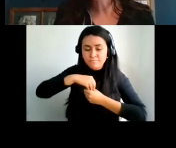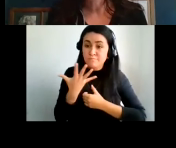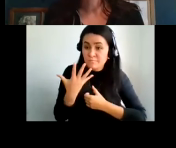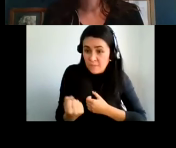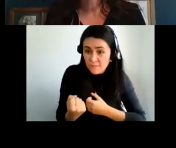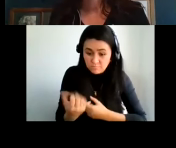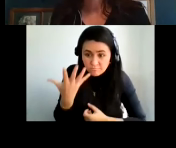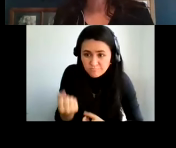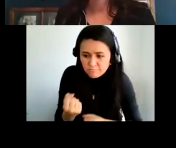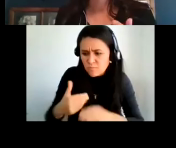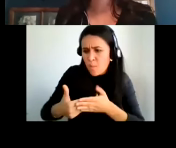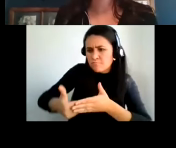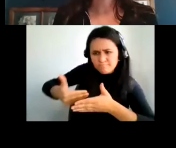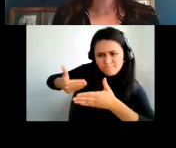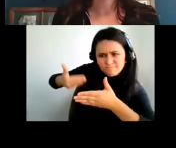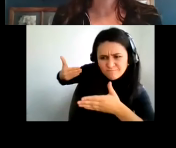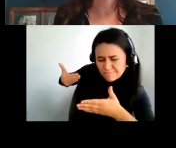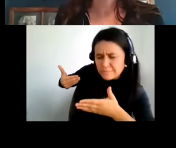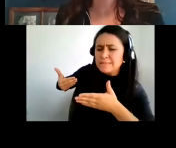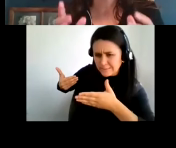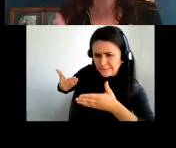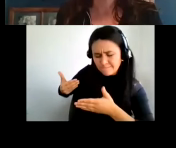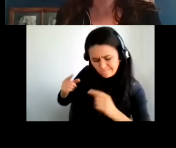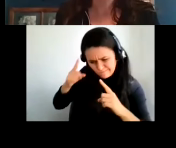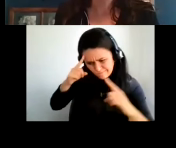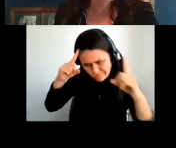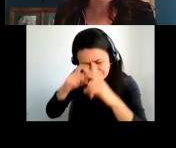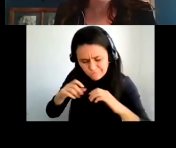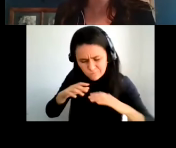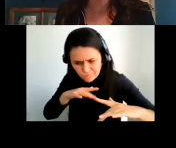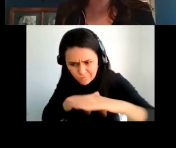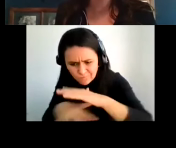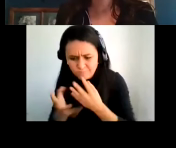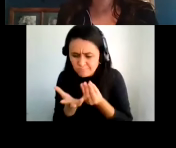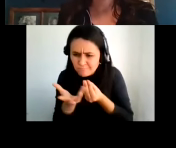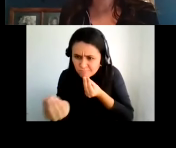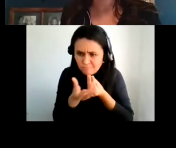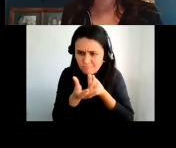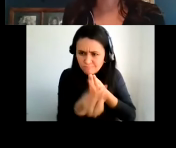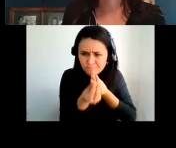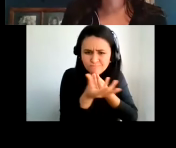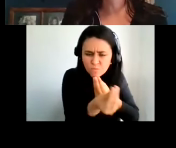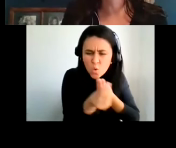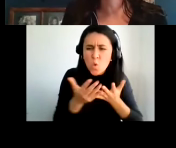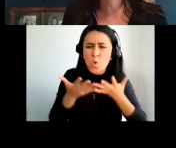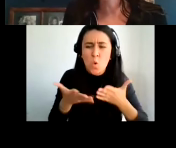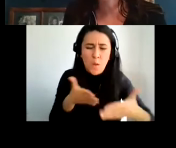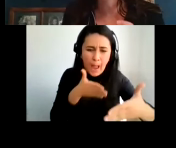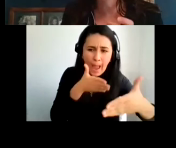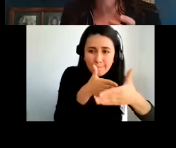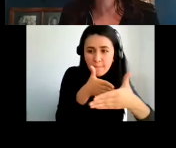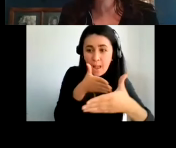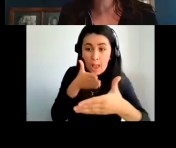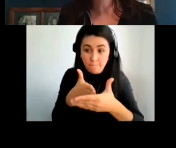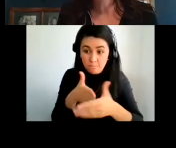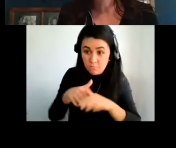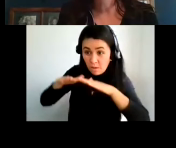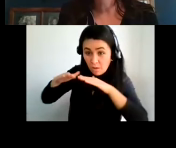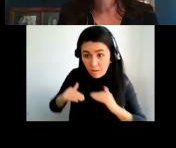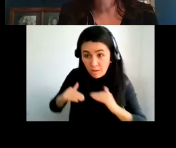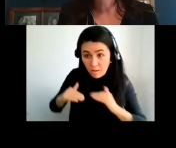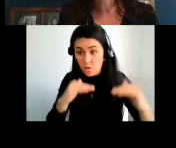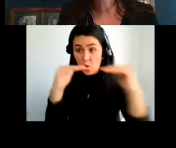atrás, es fundamental poder estar reconociendo que los distintos grupos de la población experimentan las barreras de acceso de manera diferencial